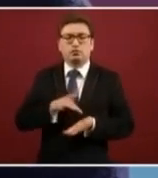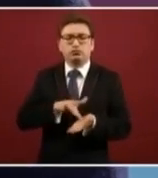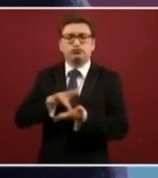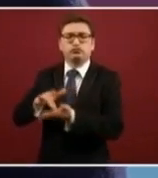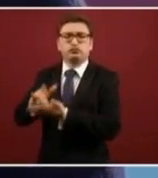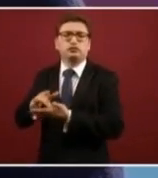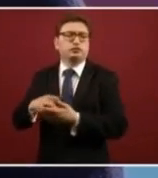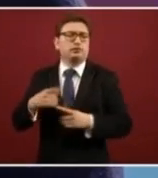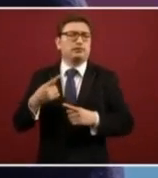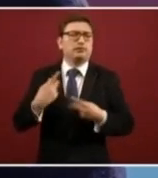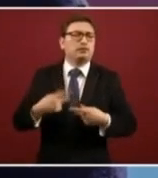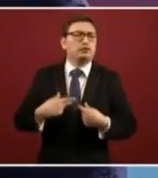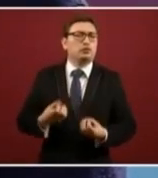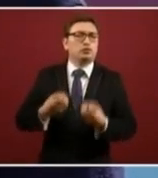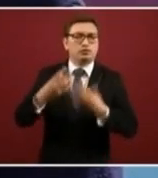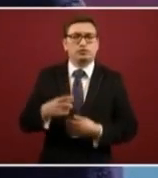a